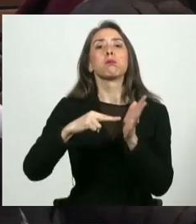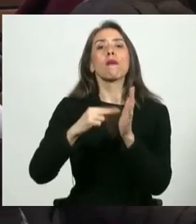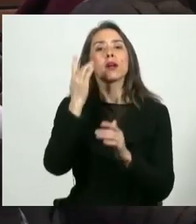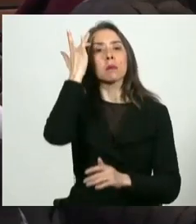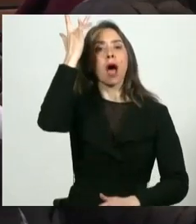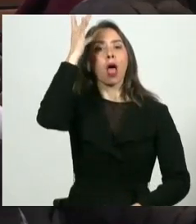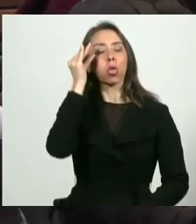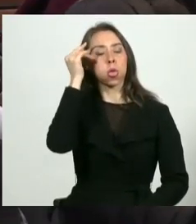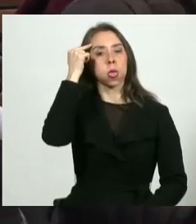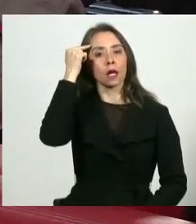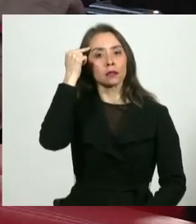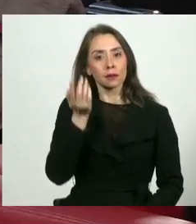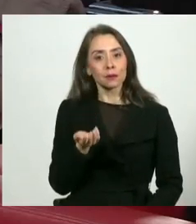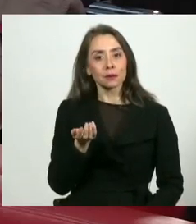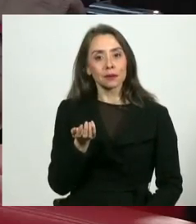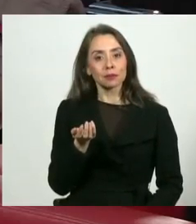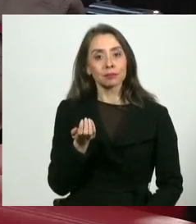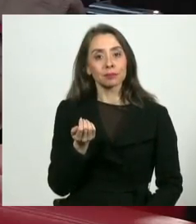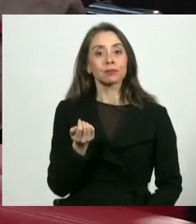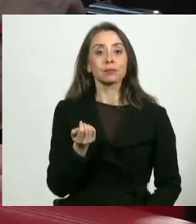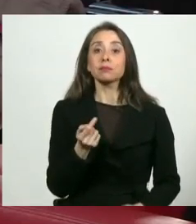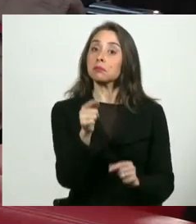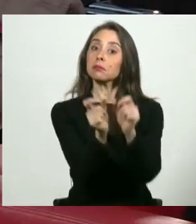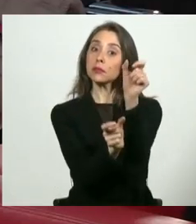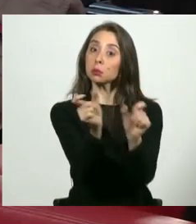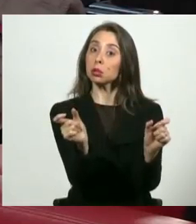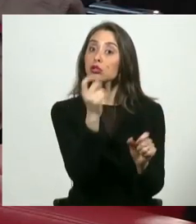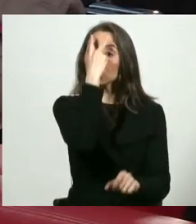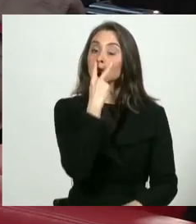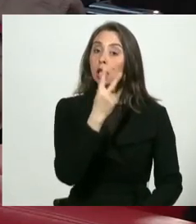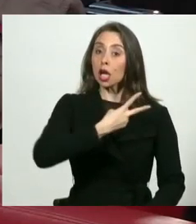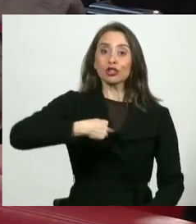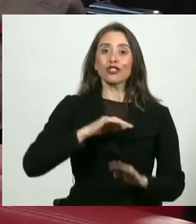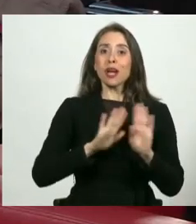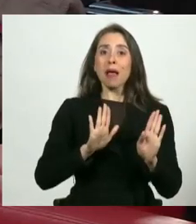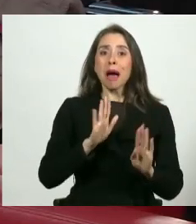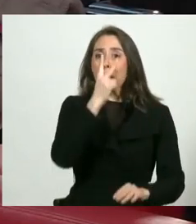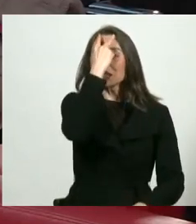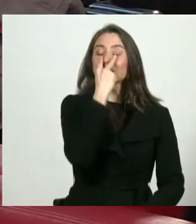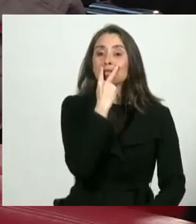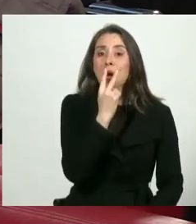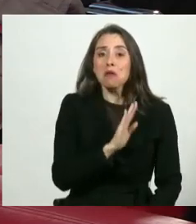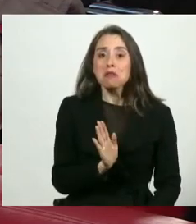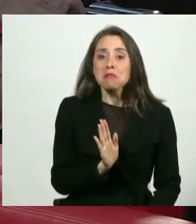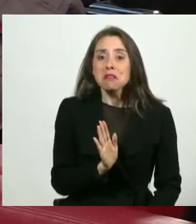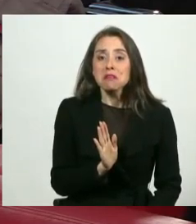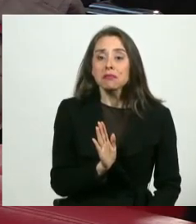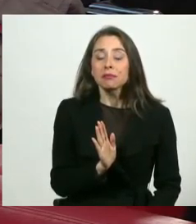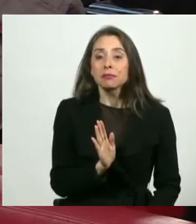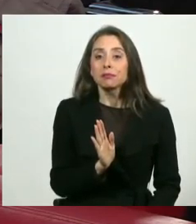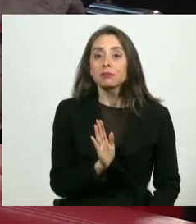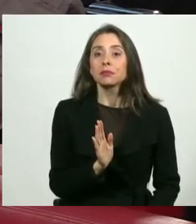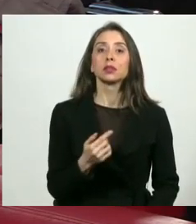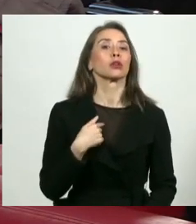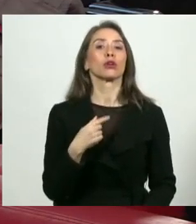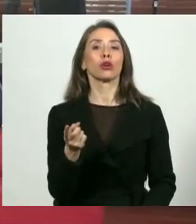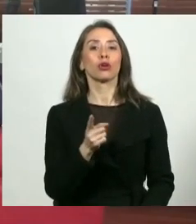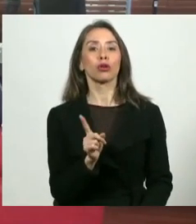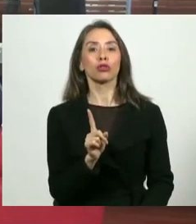intelectual. ¿Ya? Y las personas ciegas somos personas ciegas solamente. No